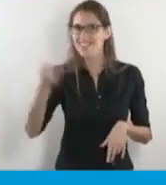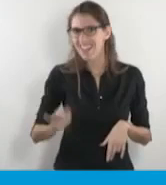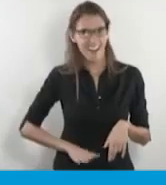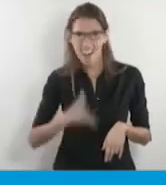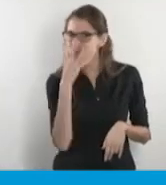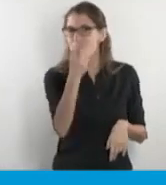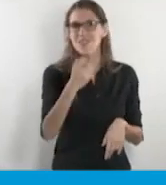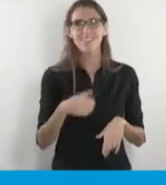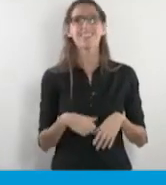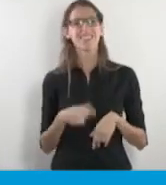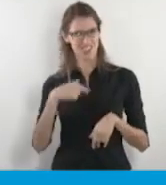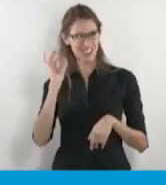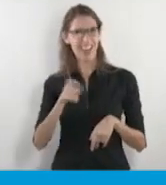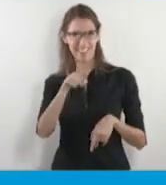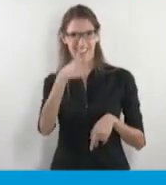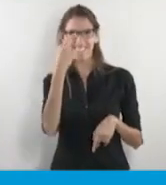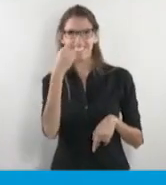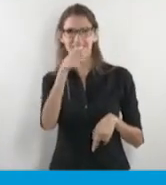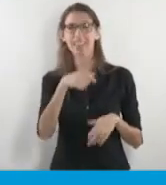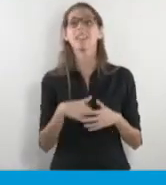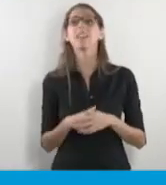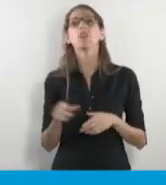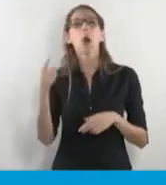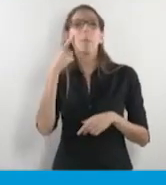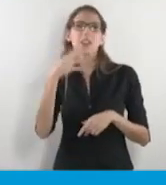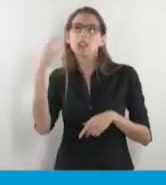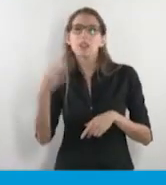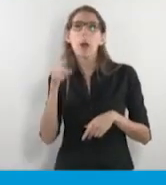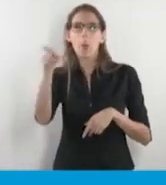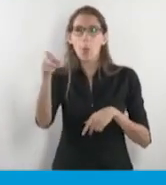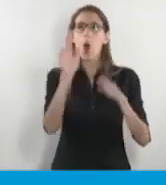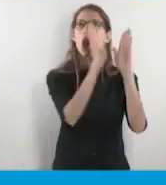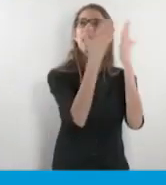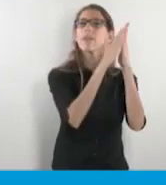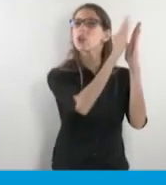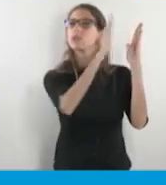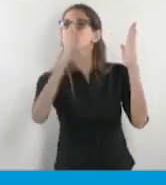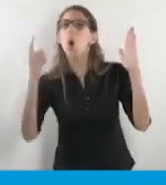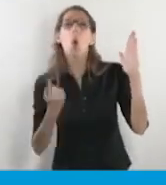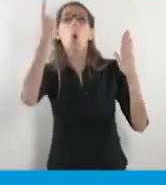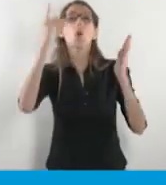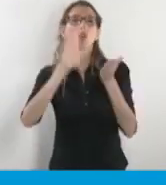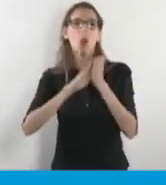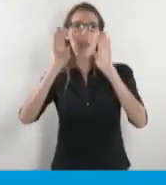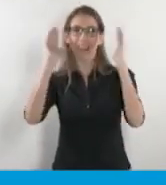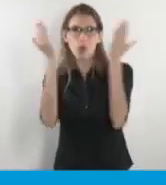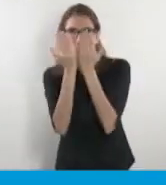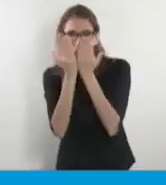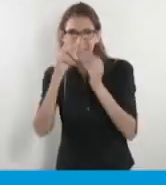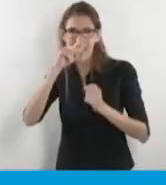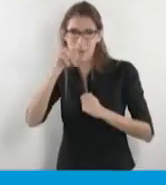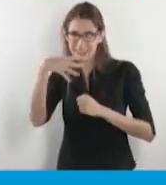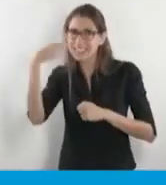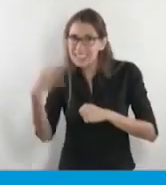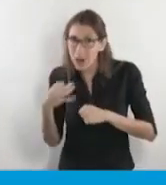fabricada con una me imagino que tenés ahí entre los libros la historia de estudiantes de la plata la verdad no